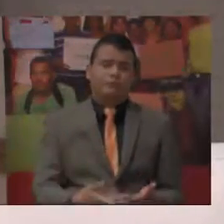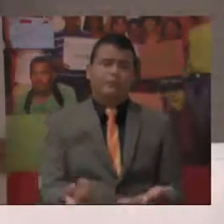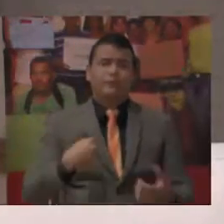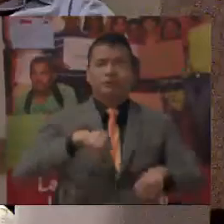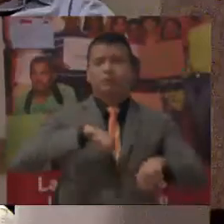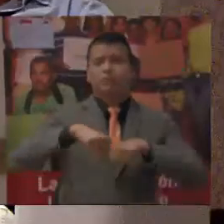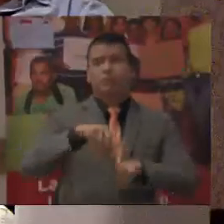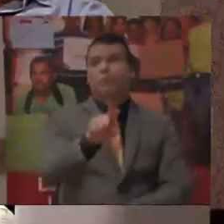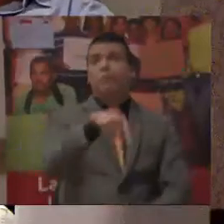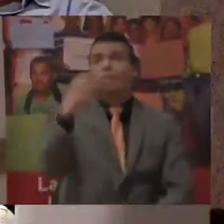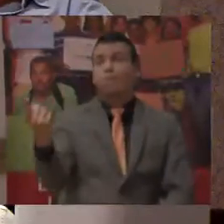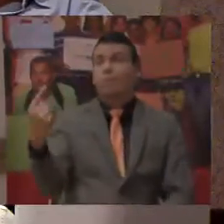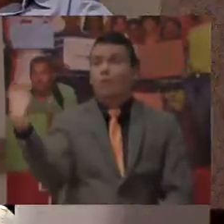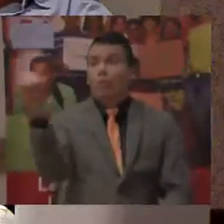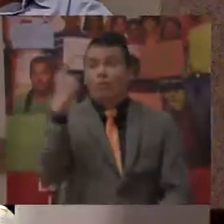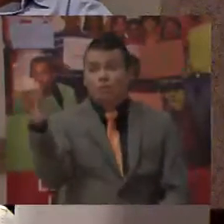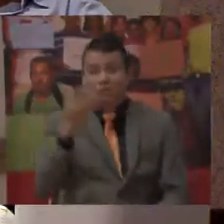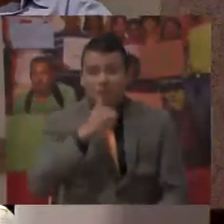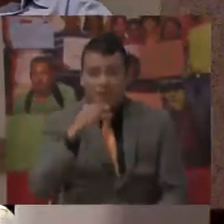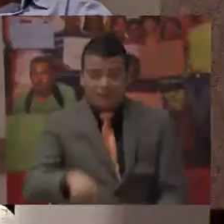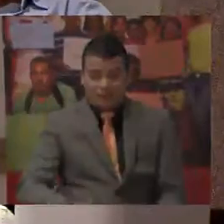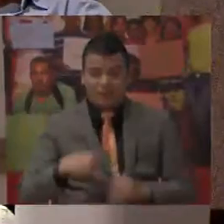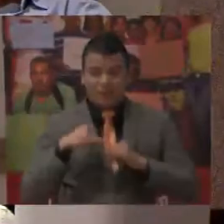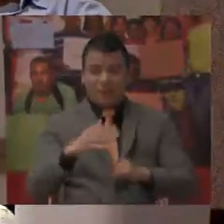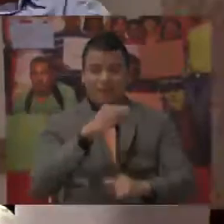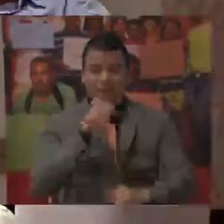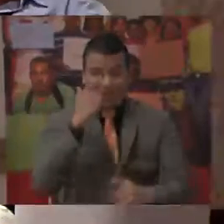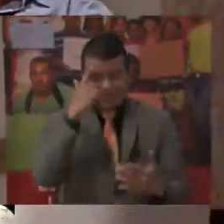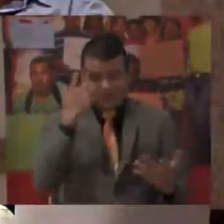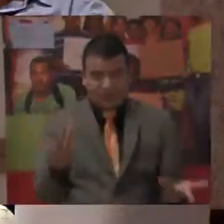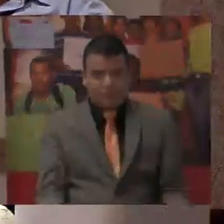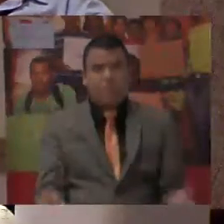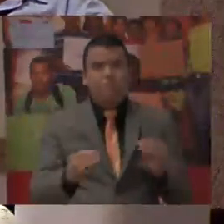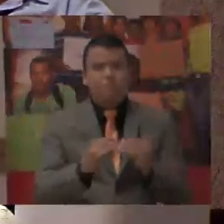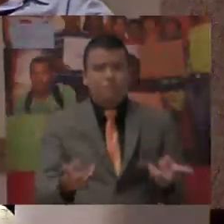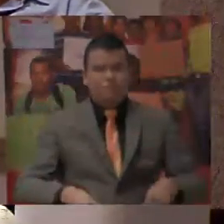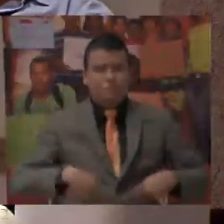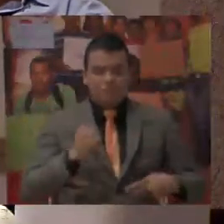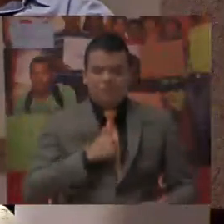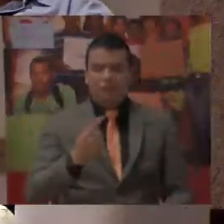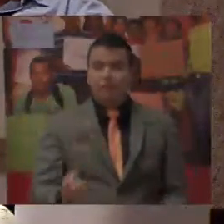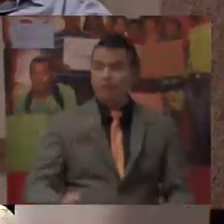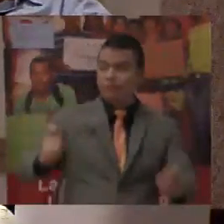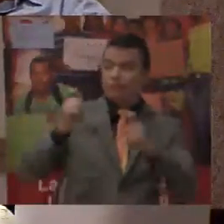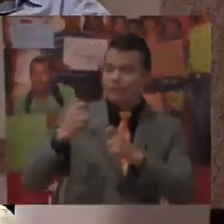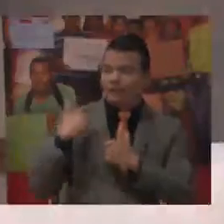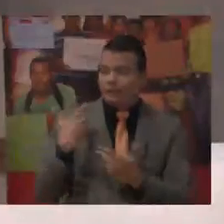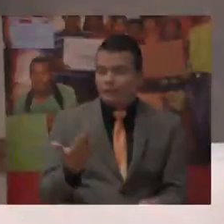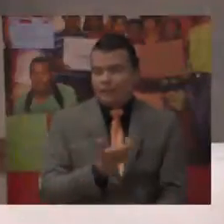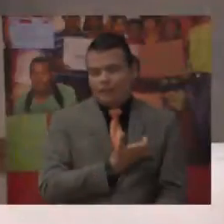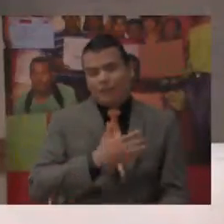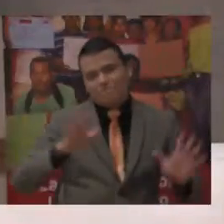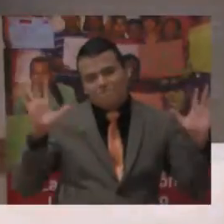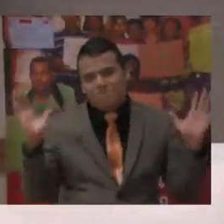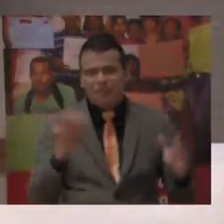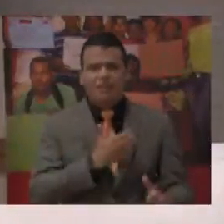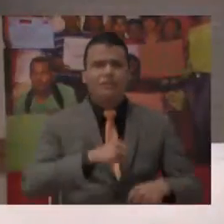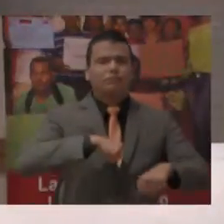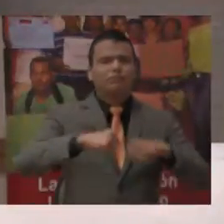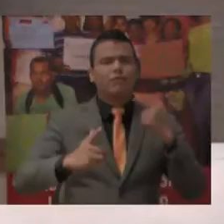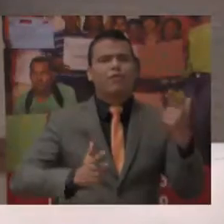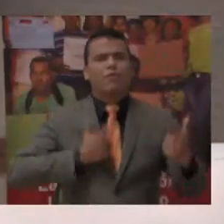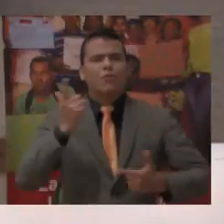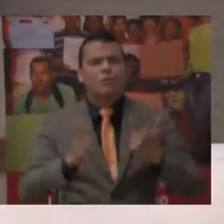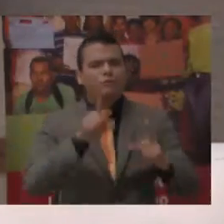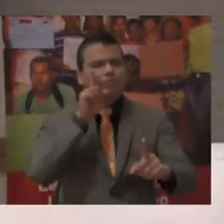es muy pequeño para lo que este país necesita. Ahora, la vida me llevó a mí de alcalde, en la alcaldía hemos estado luchando